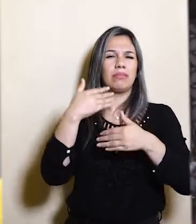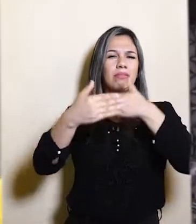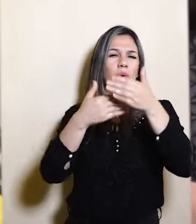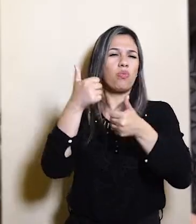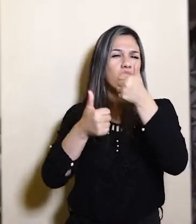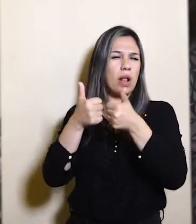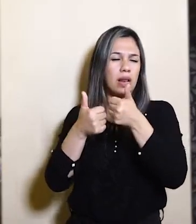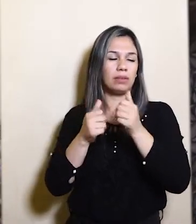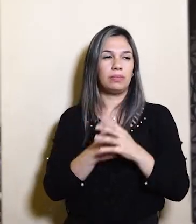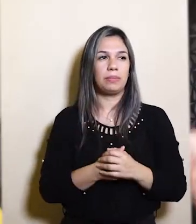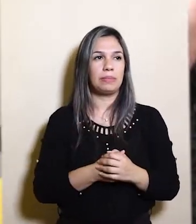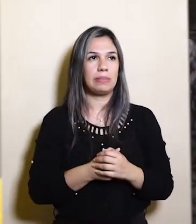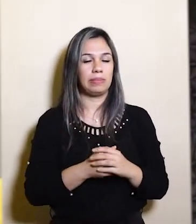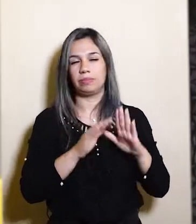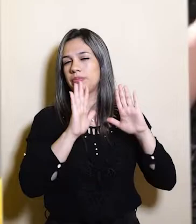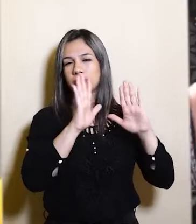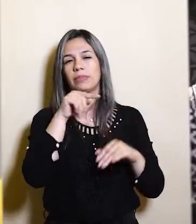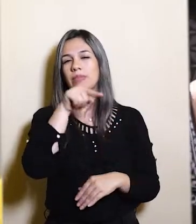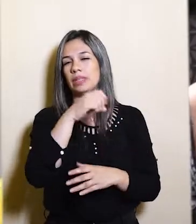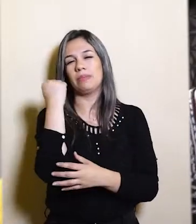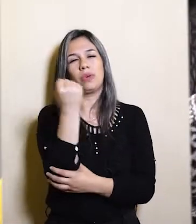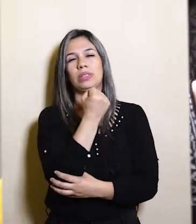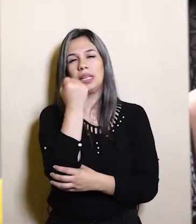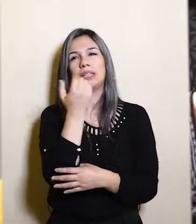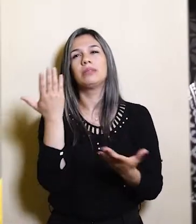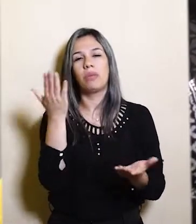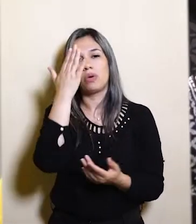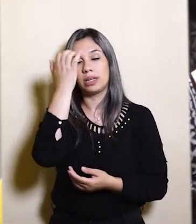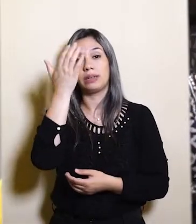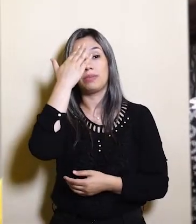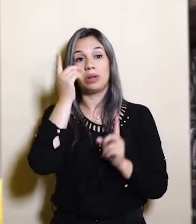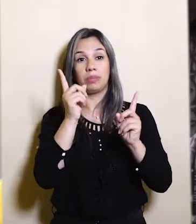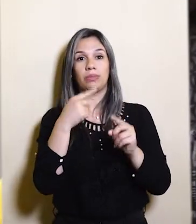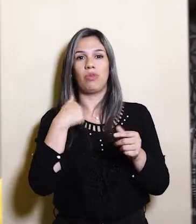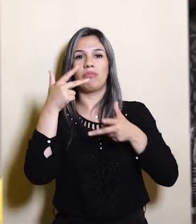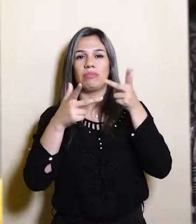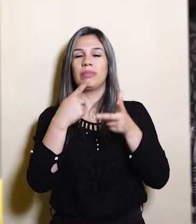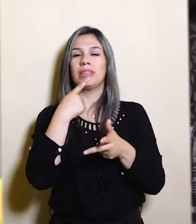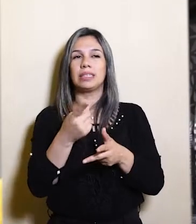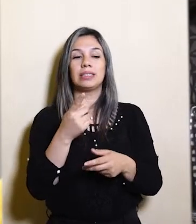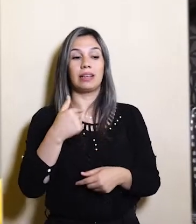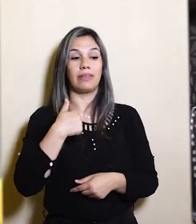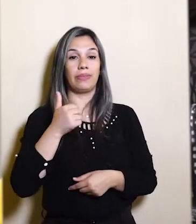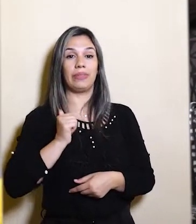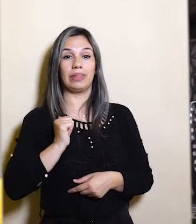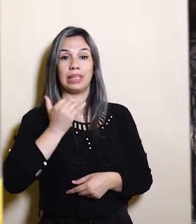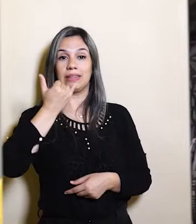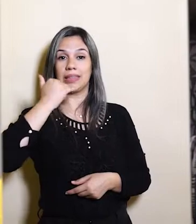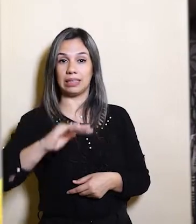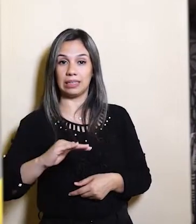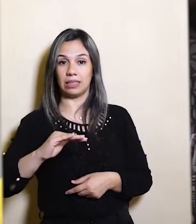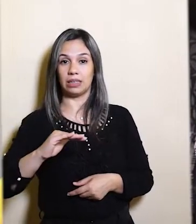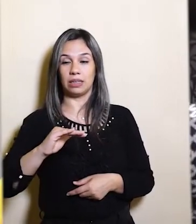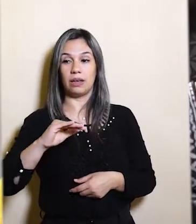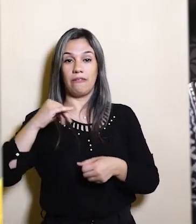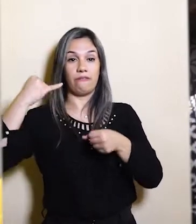Bueno, ese es un elemento importantísimo, Menchi, porque estamos hablando ya, hemos puesto en contexto lo que significa para una niña ser sometida